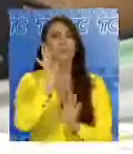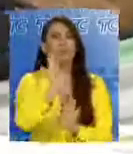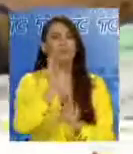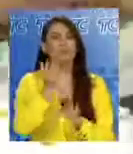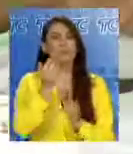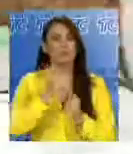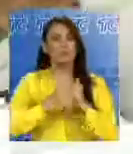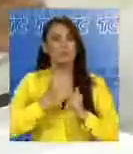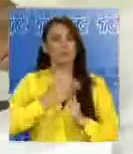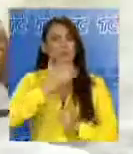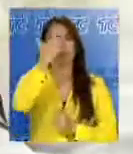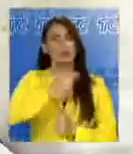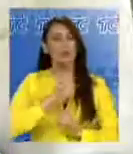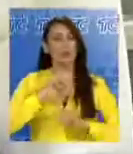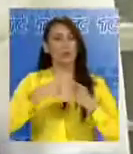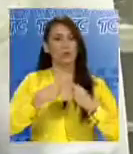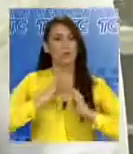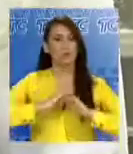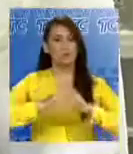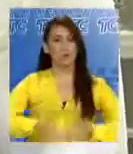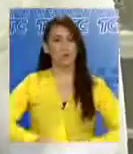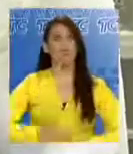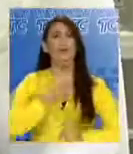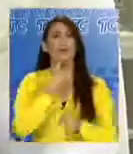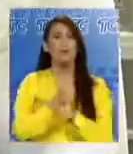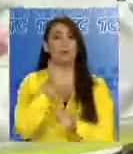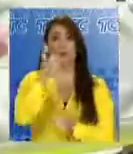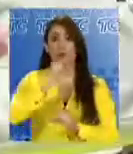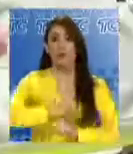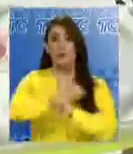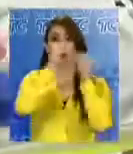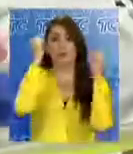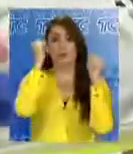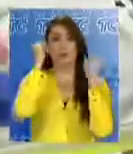Voltaire Paladines Polo Norte de Guayaquil, desde las 10 de la mañana y